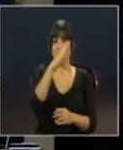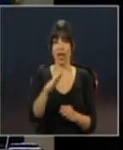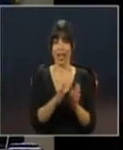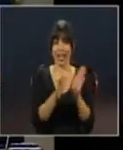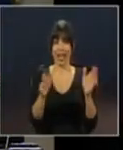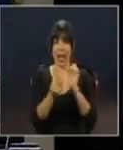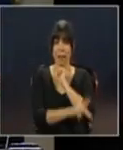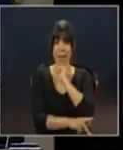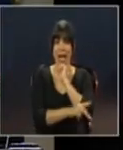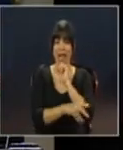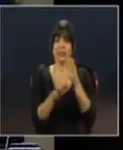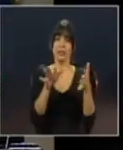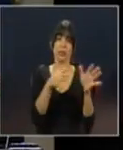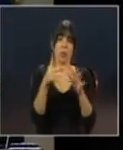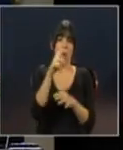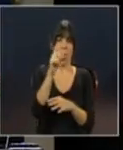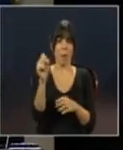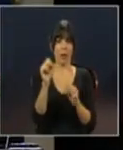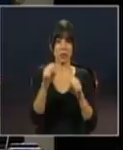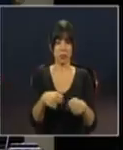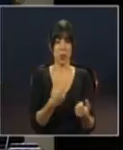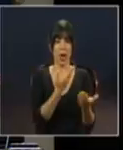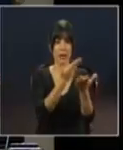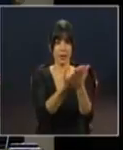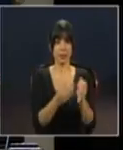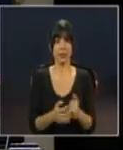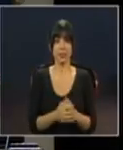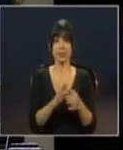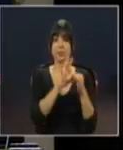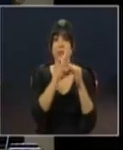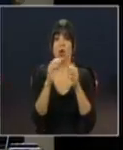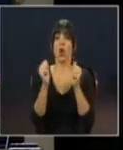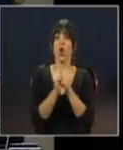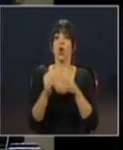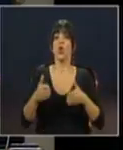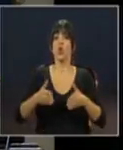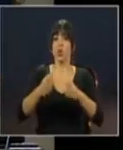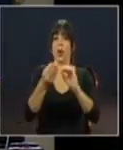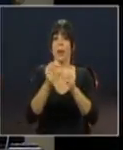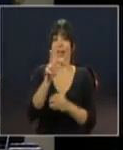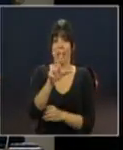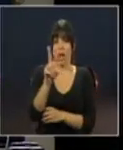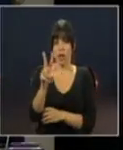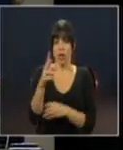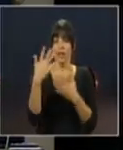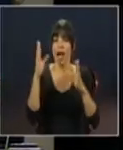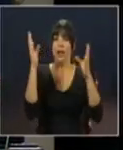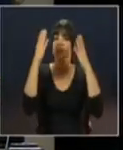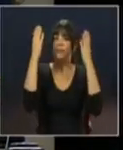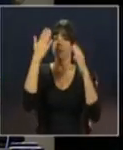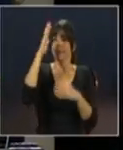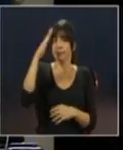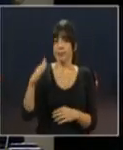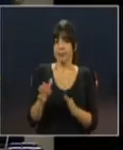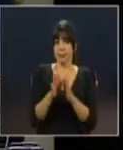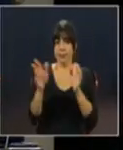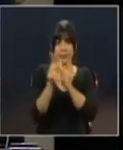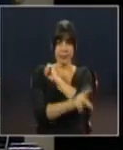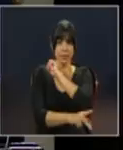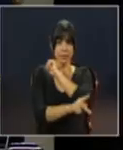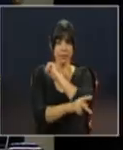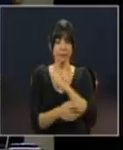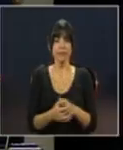de la República en aproximadamente un mes. En relación con la Ruta 32, celebramos que la Contraloría General de la